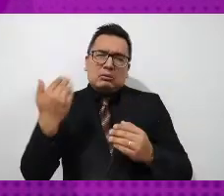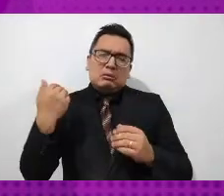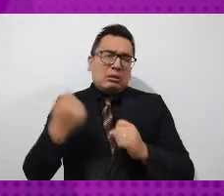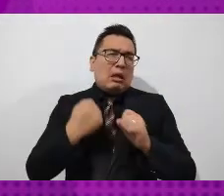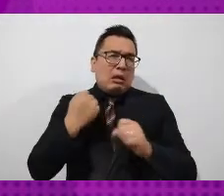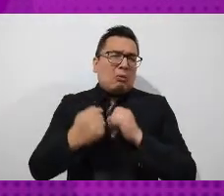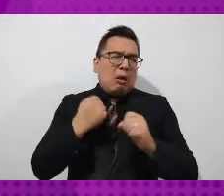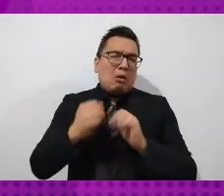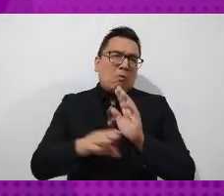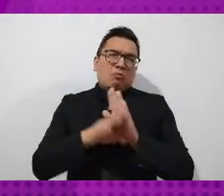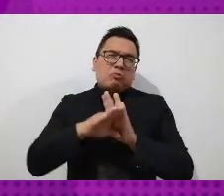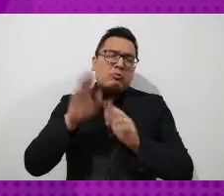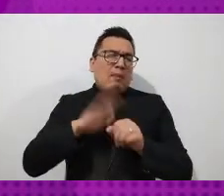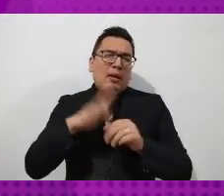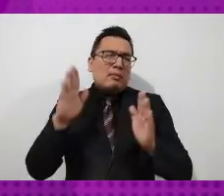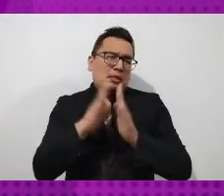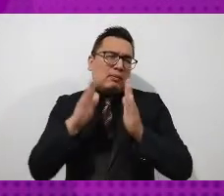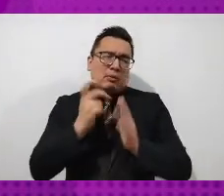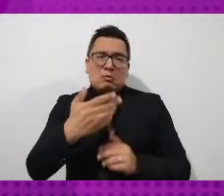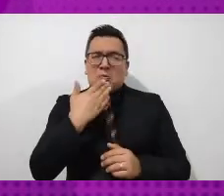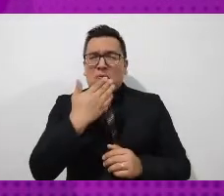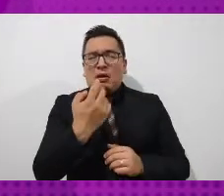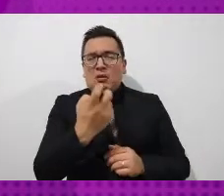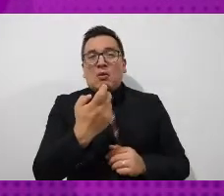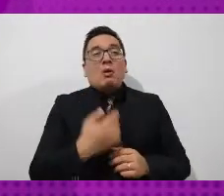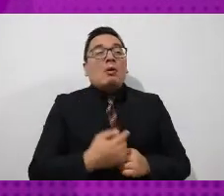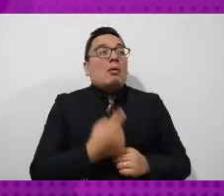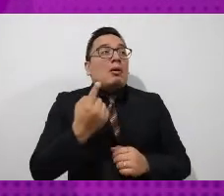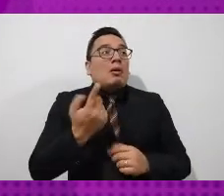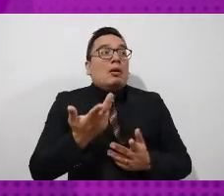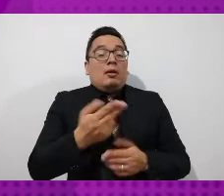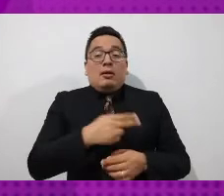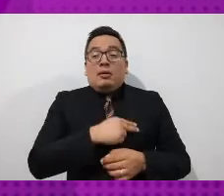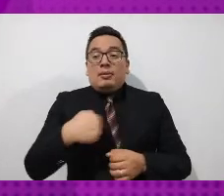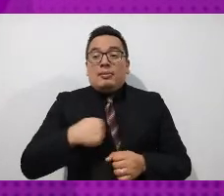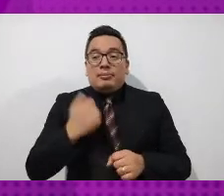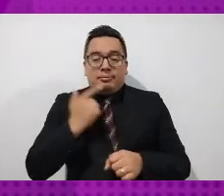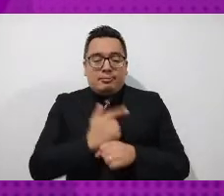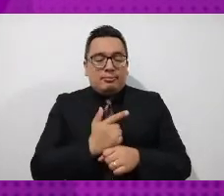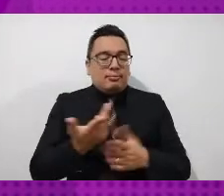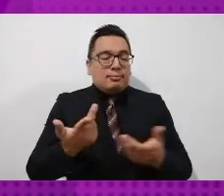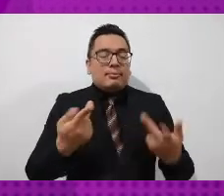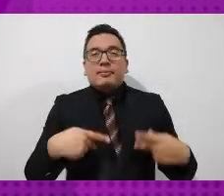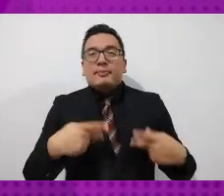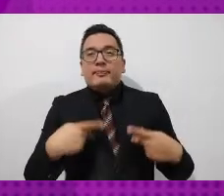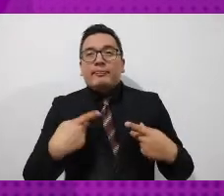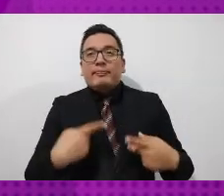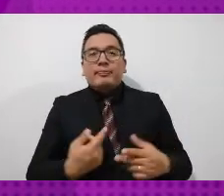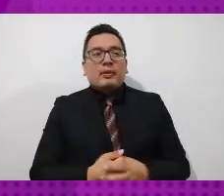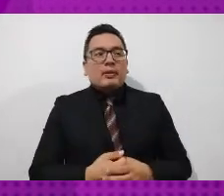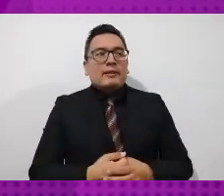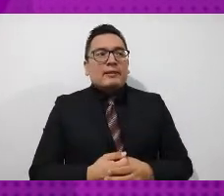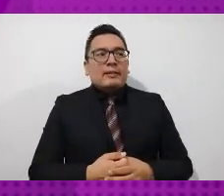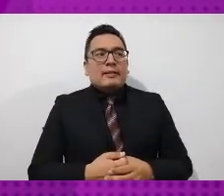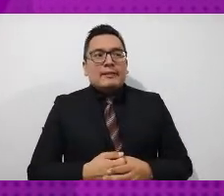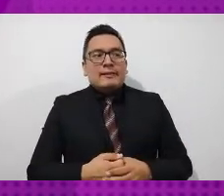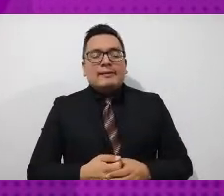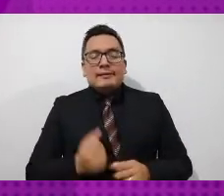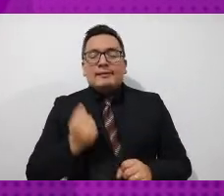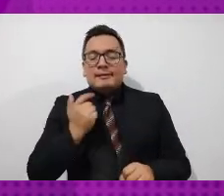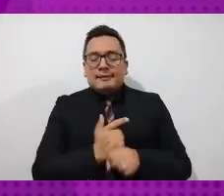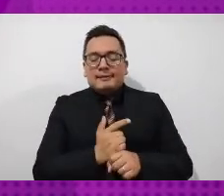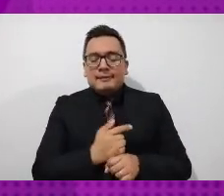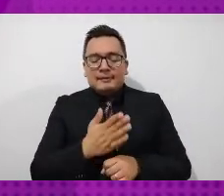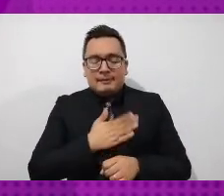años que ha ido creciendo y eso es muy bueno, porque al final del día nos damos cuenta de que la ciudadanía está percibiendo de que tiene